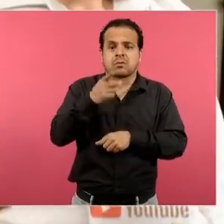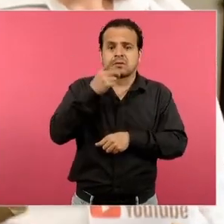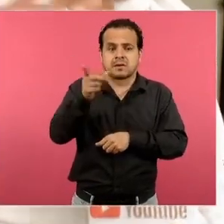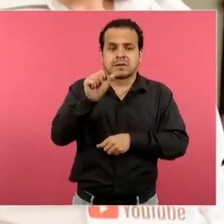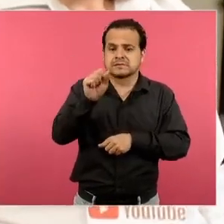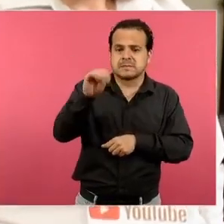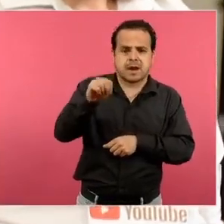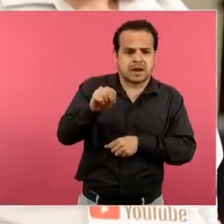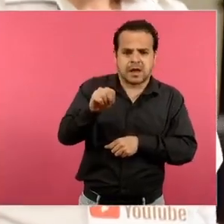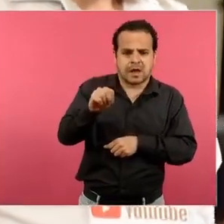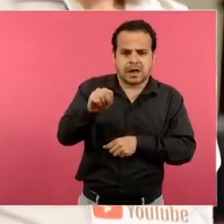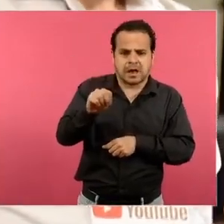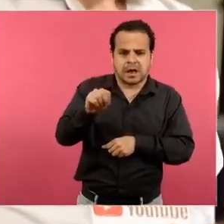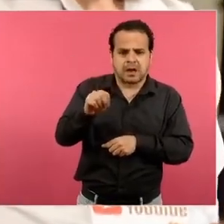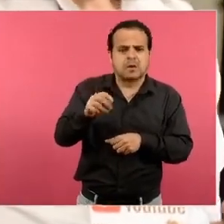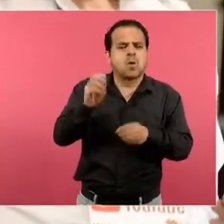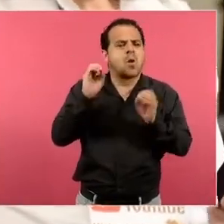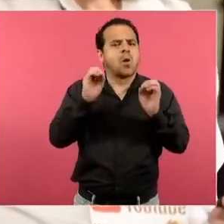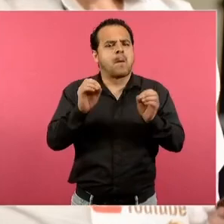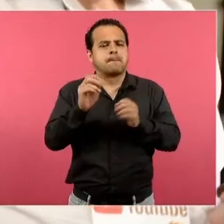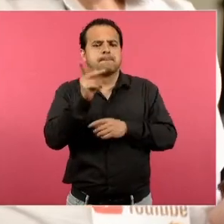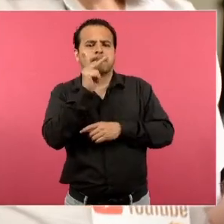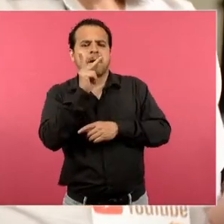tercero, pero sí en los de segundo y en los de cuarto.